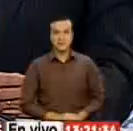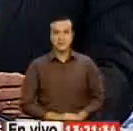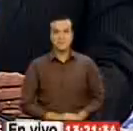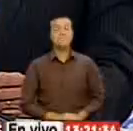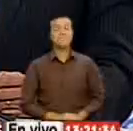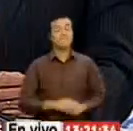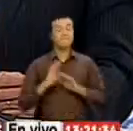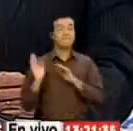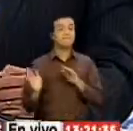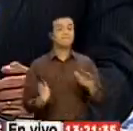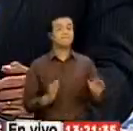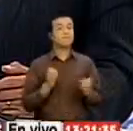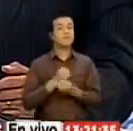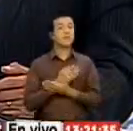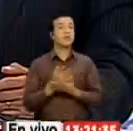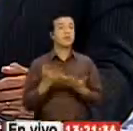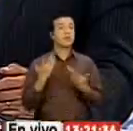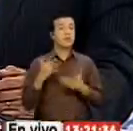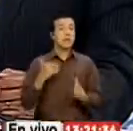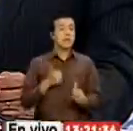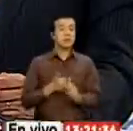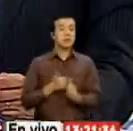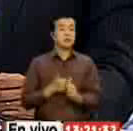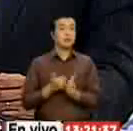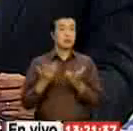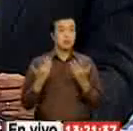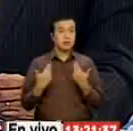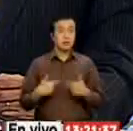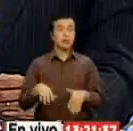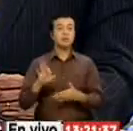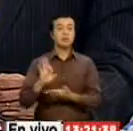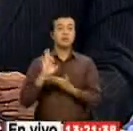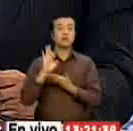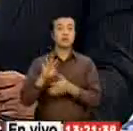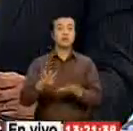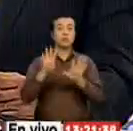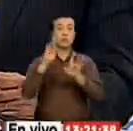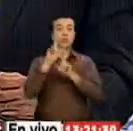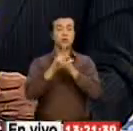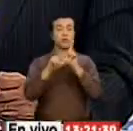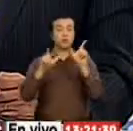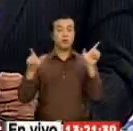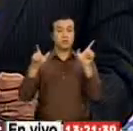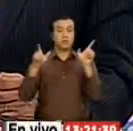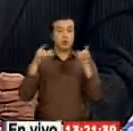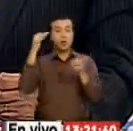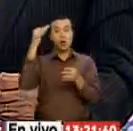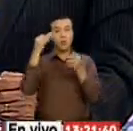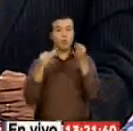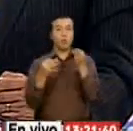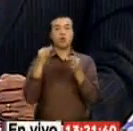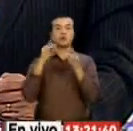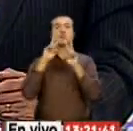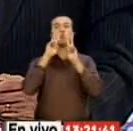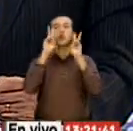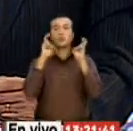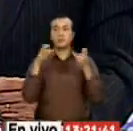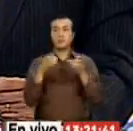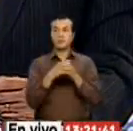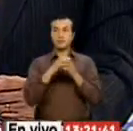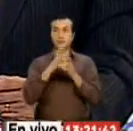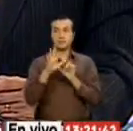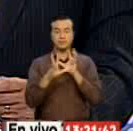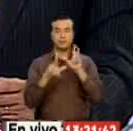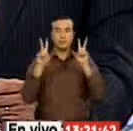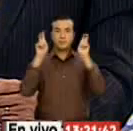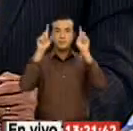En otros temas les contamos que está por concluir la presentación de testigos de los 9 procesados en la audiencia de juicio por presunta asociación ilícita